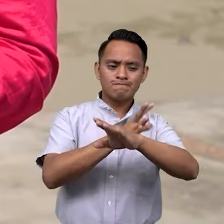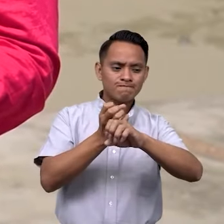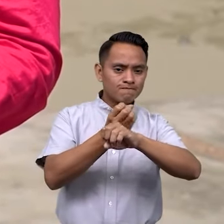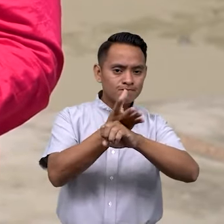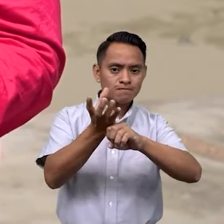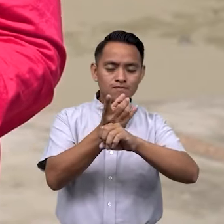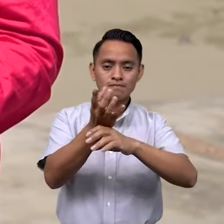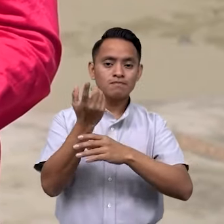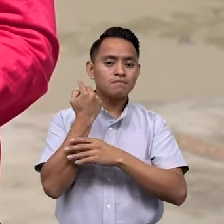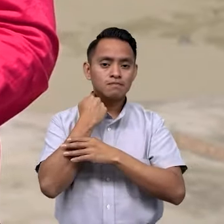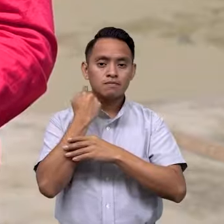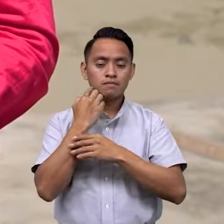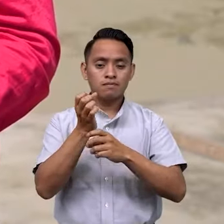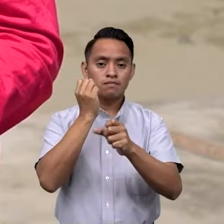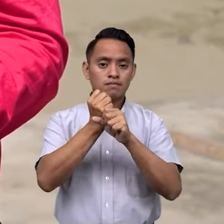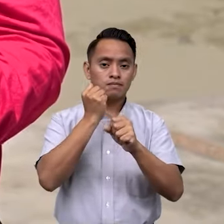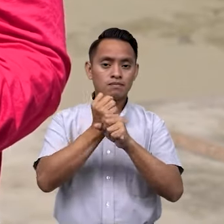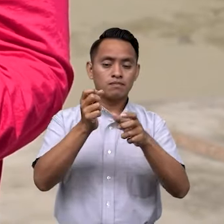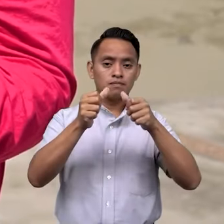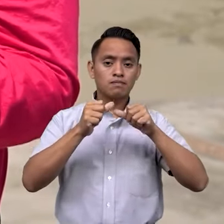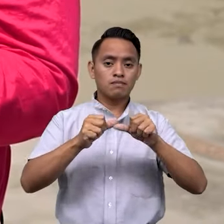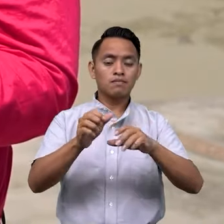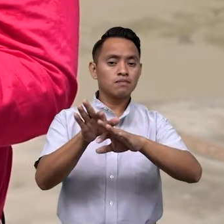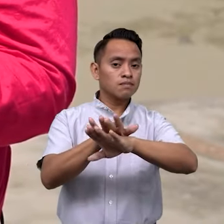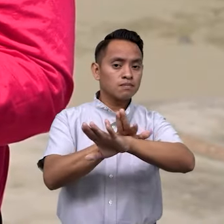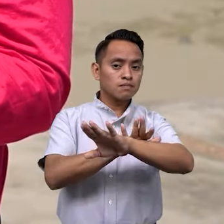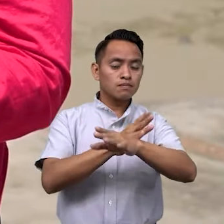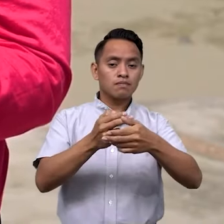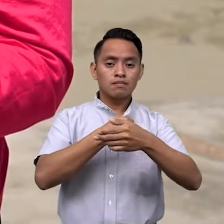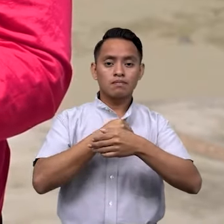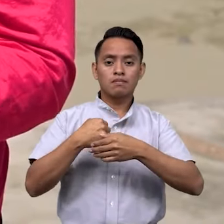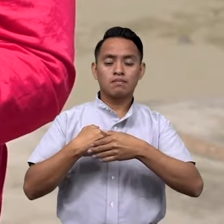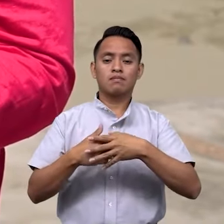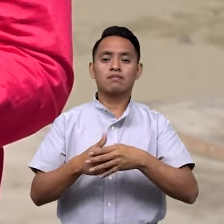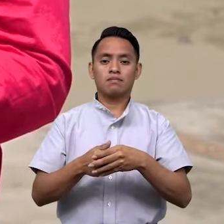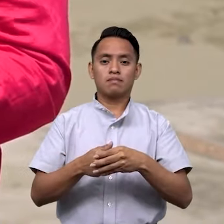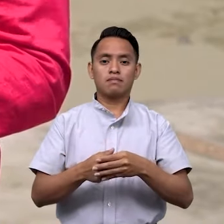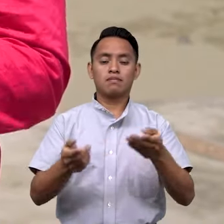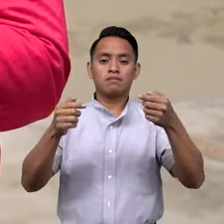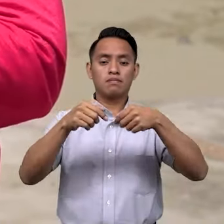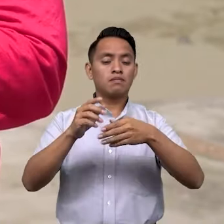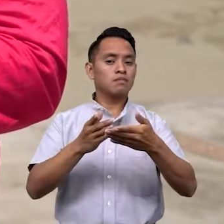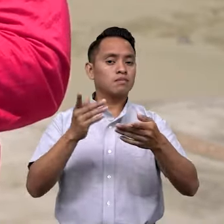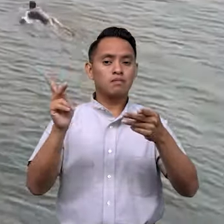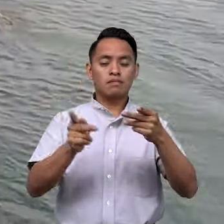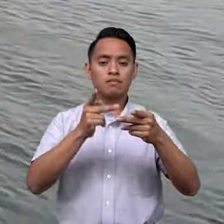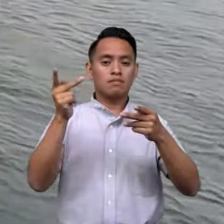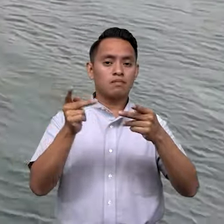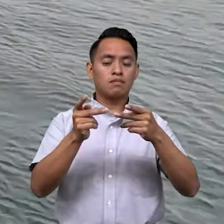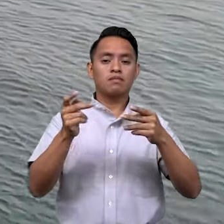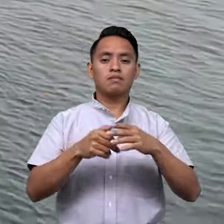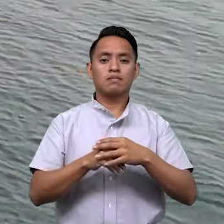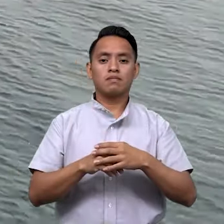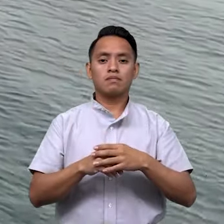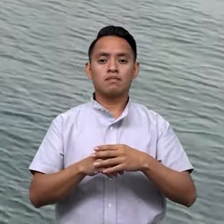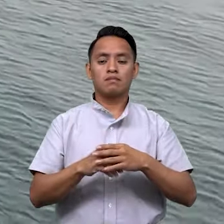creada, que es la que hemos venido trabajando, y esa conciencia que hemos creado es lo que ha sido el éxito. Y por supuesto,